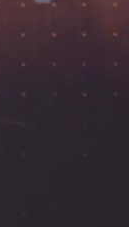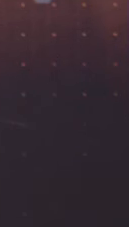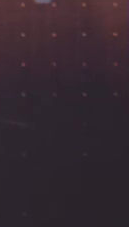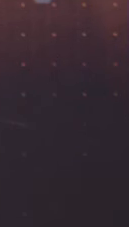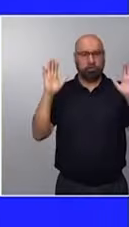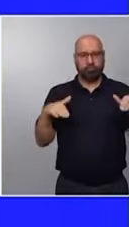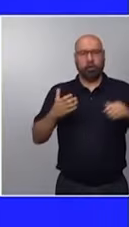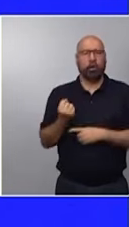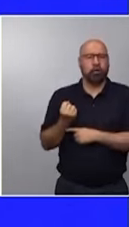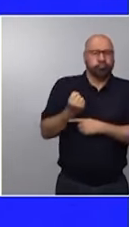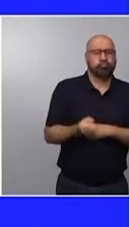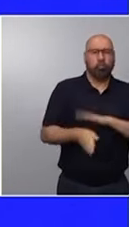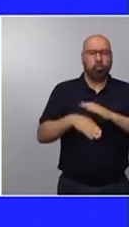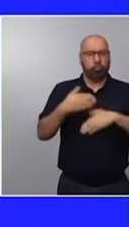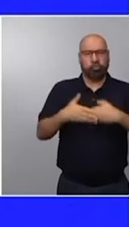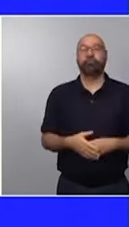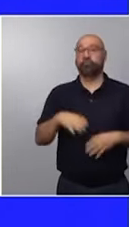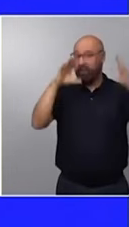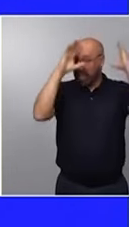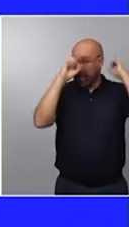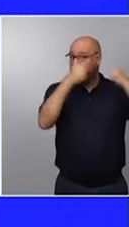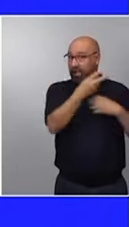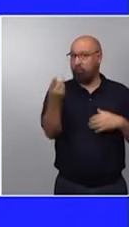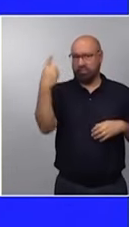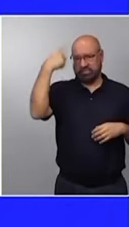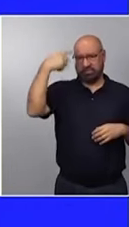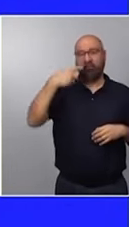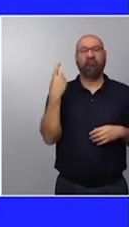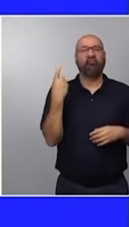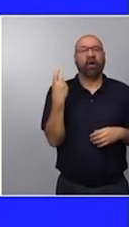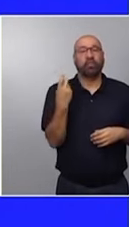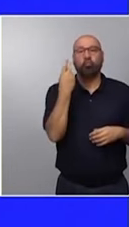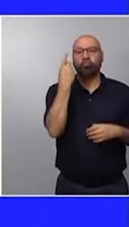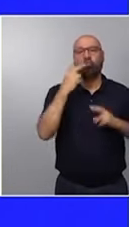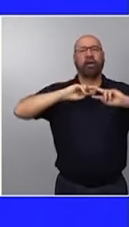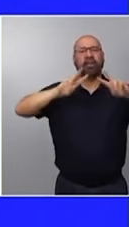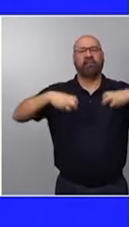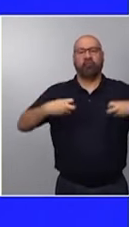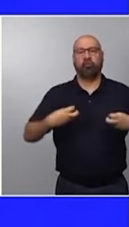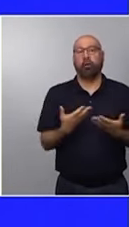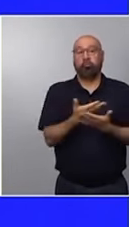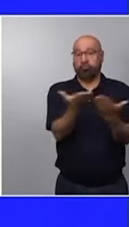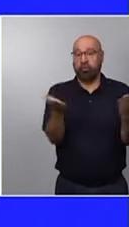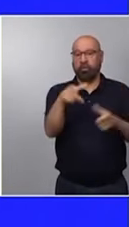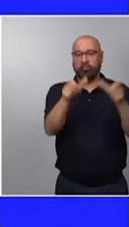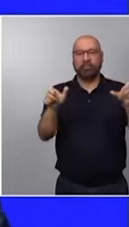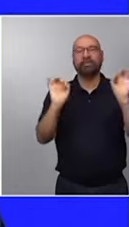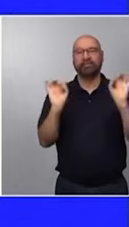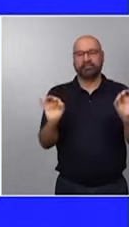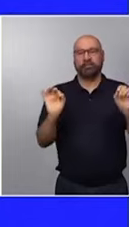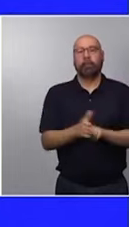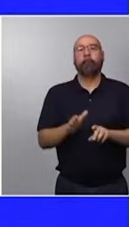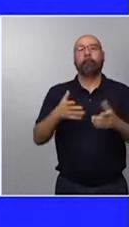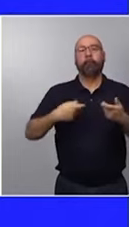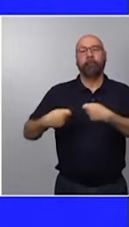Bueno, de hecho, en los mercados financieros, desde que se anunció, ya se ha revalorizado un 14% la acción